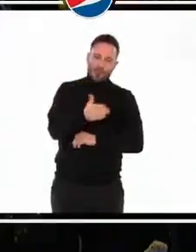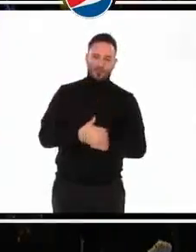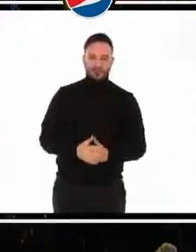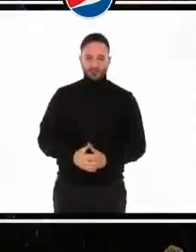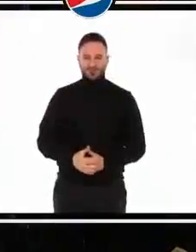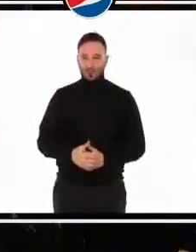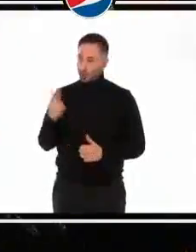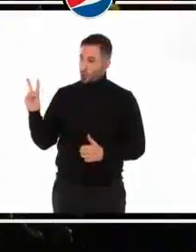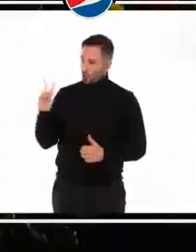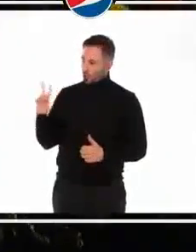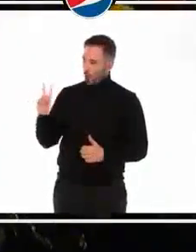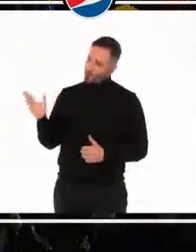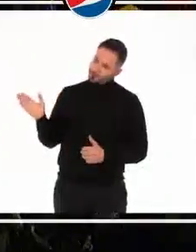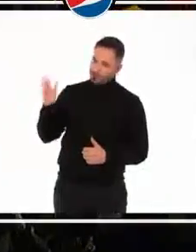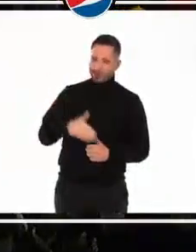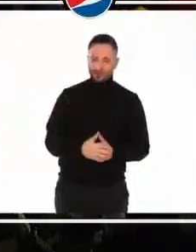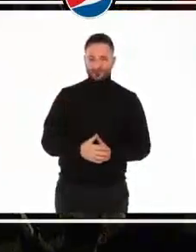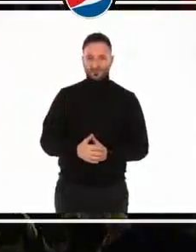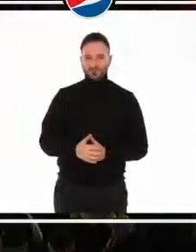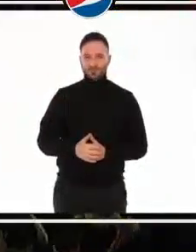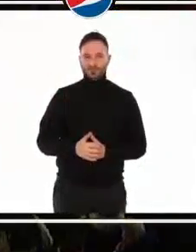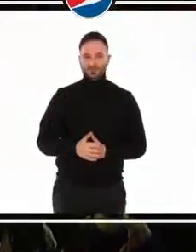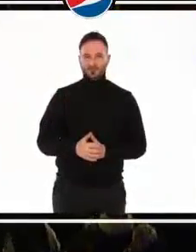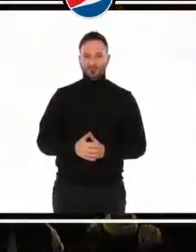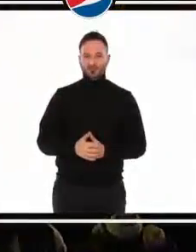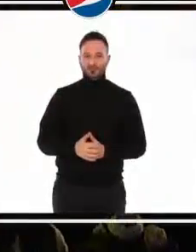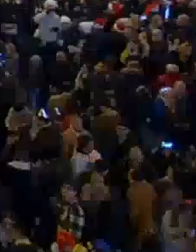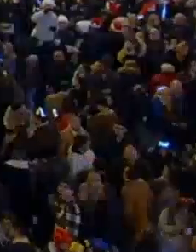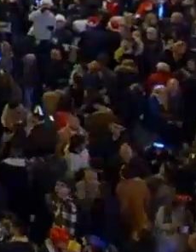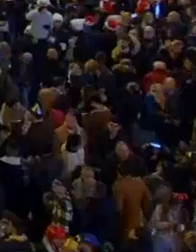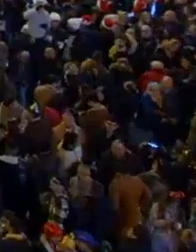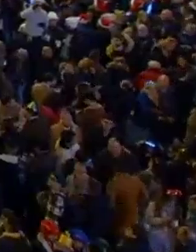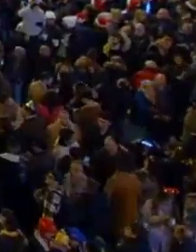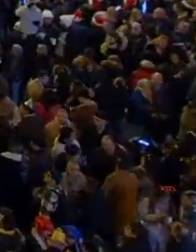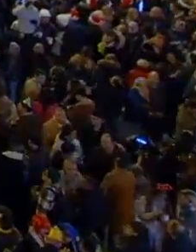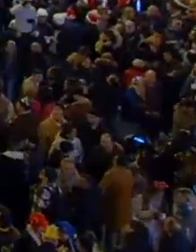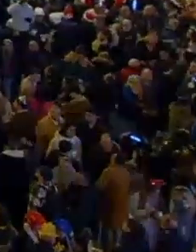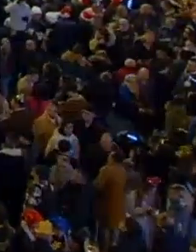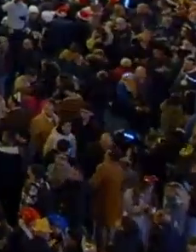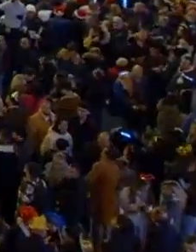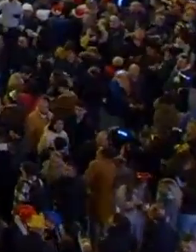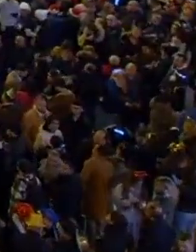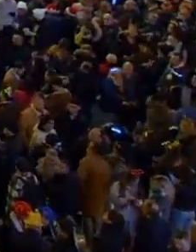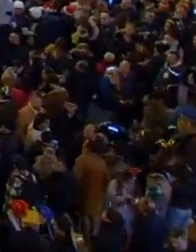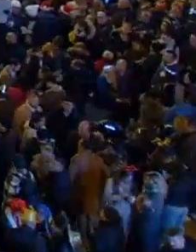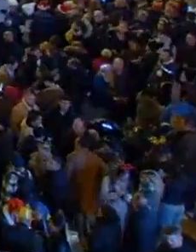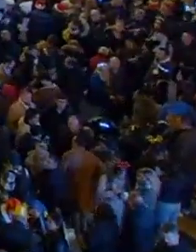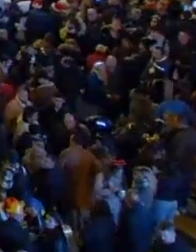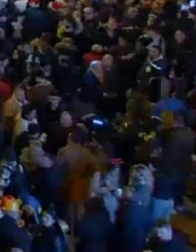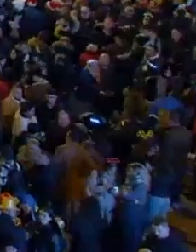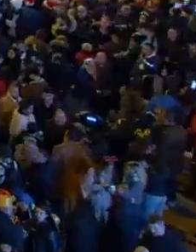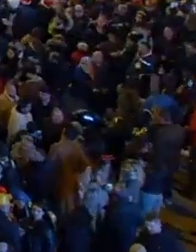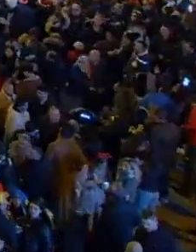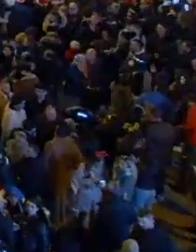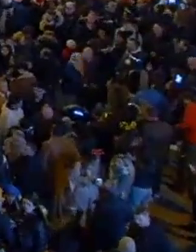dos. Tú no sales ni de qué. Primera campanada, venga, sal. Salid, venga, va. Va, sal, va. Venga. Que no quería salir. Vamos. Con Ibai te aplauden, venga, seguro, tío,